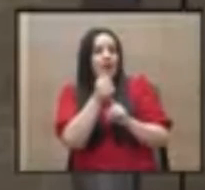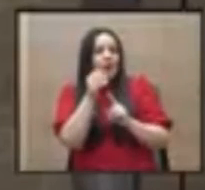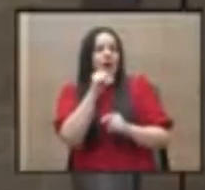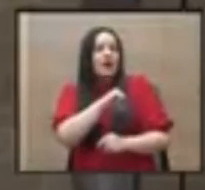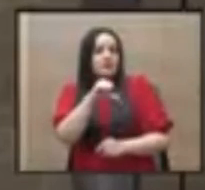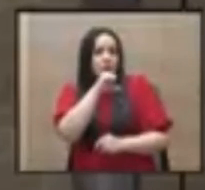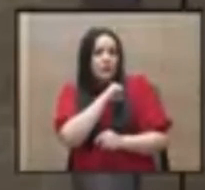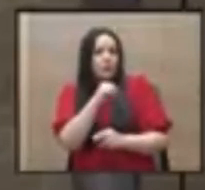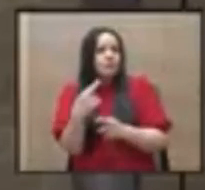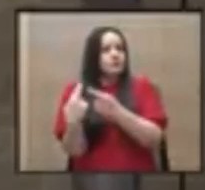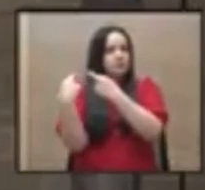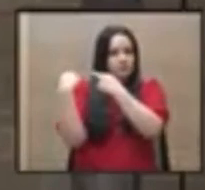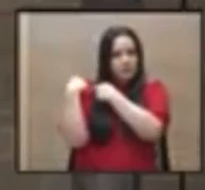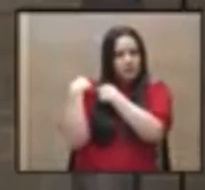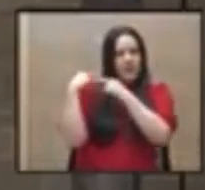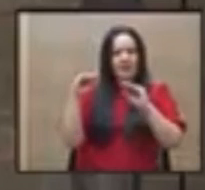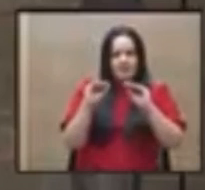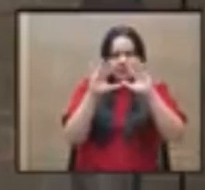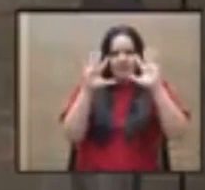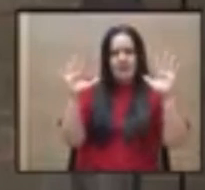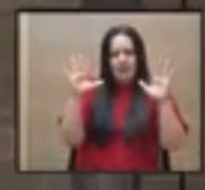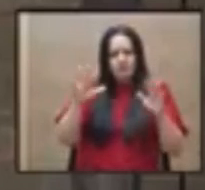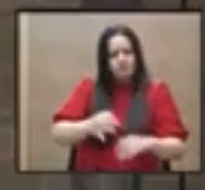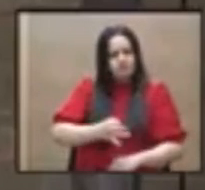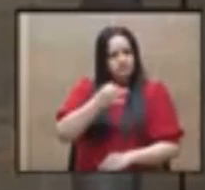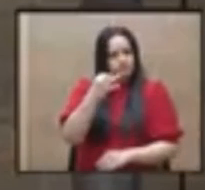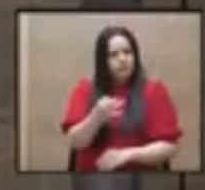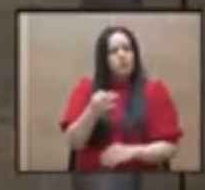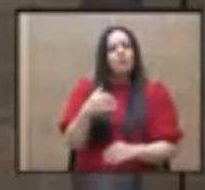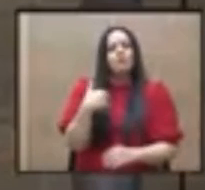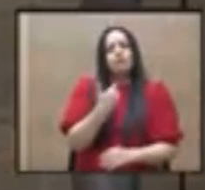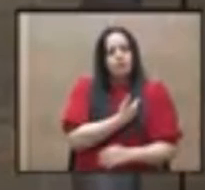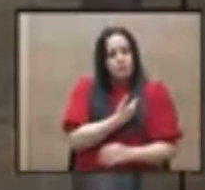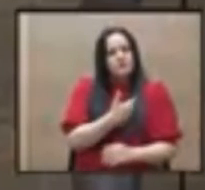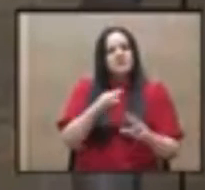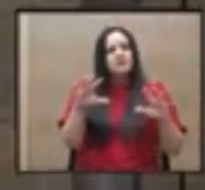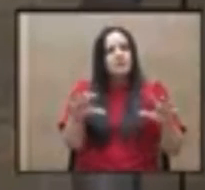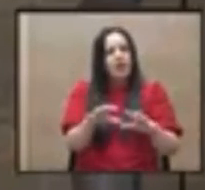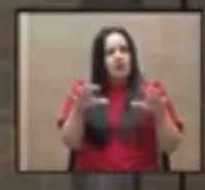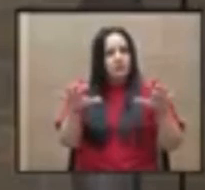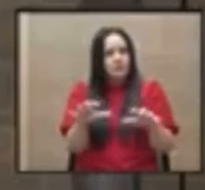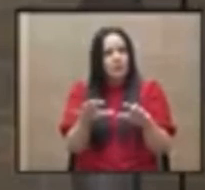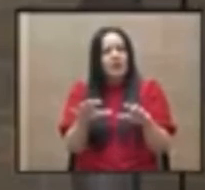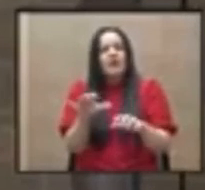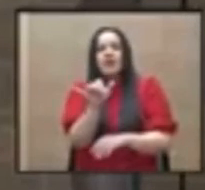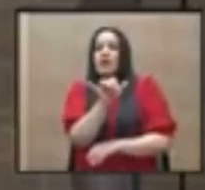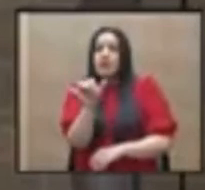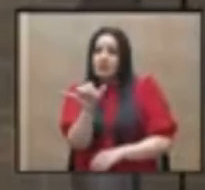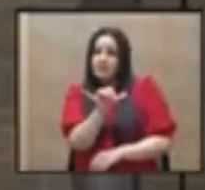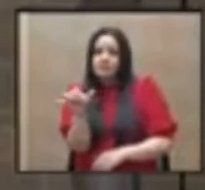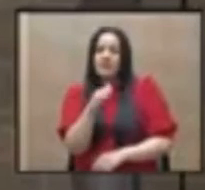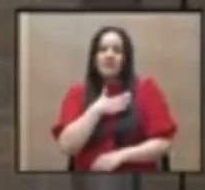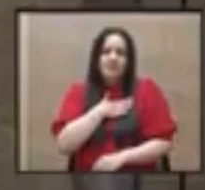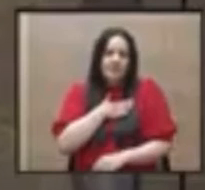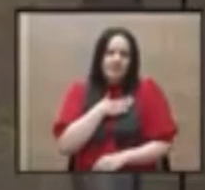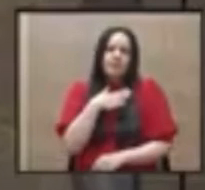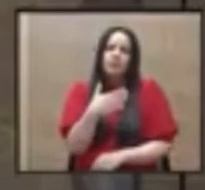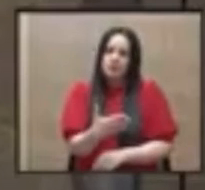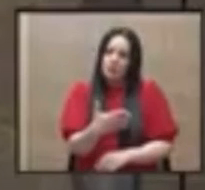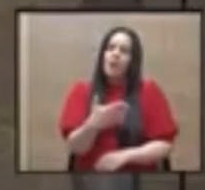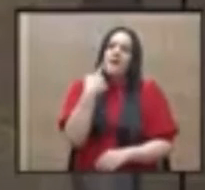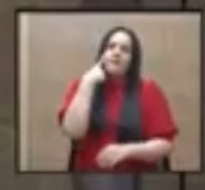responsable y hemos sido claros y contundentes con nuestras acciones, pero también con nuestra disposición para